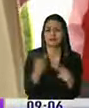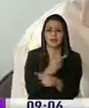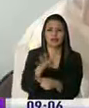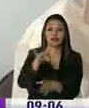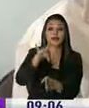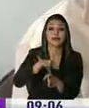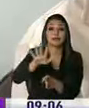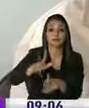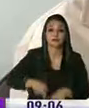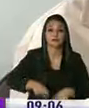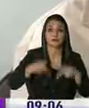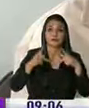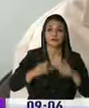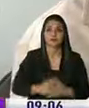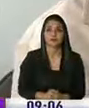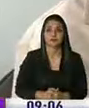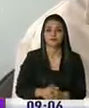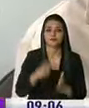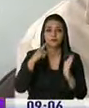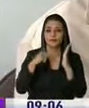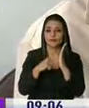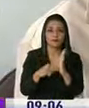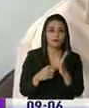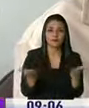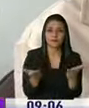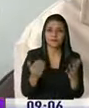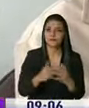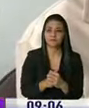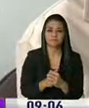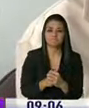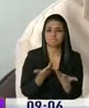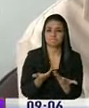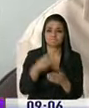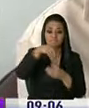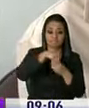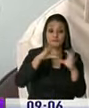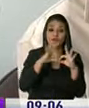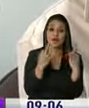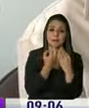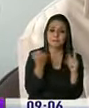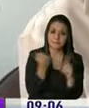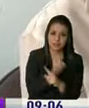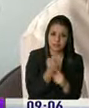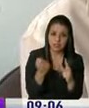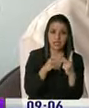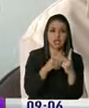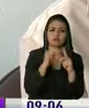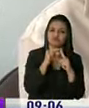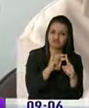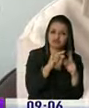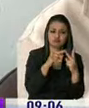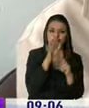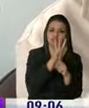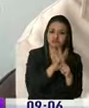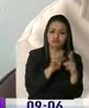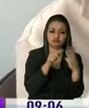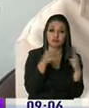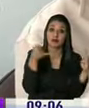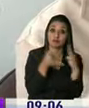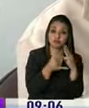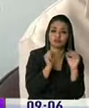riesgo. Por ejemplo, de violencia intrafamiliar y abuso